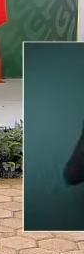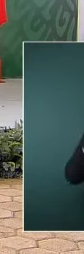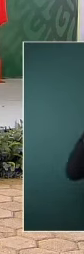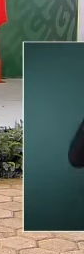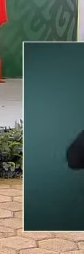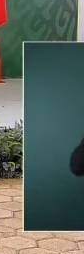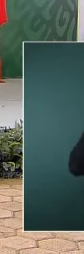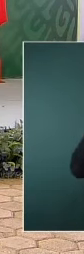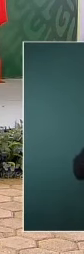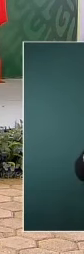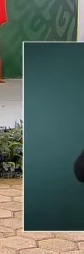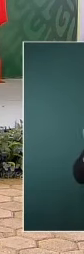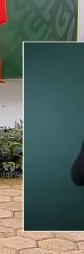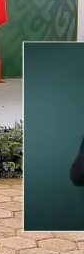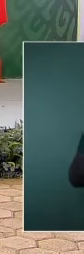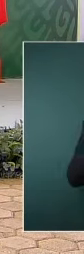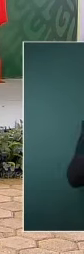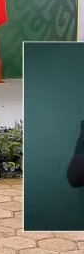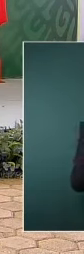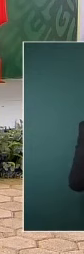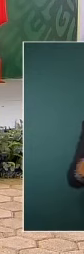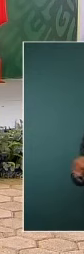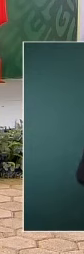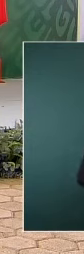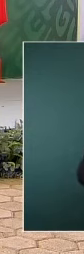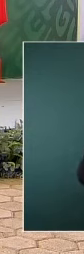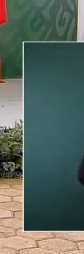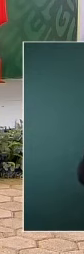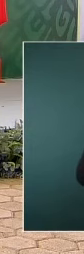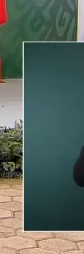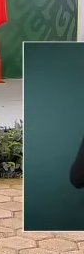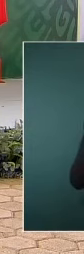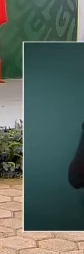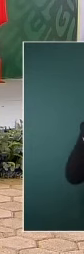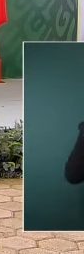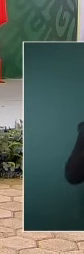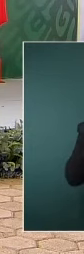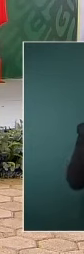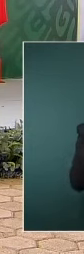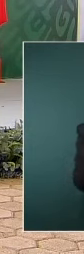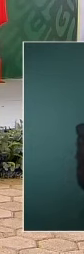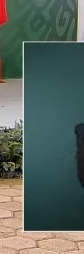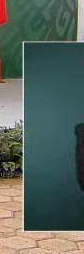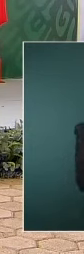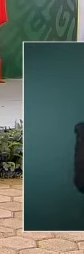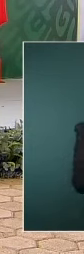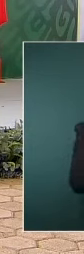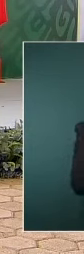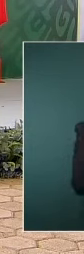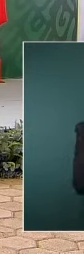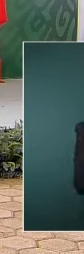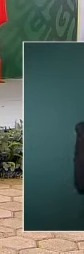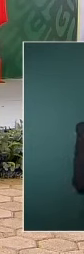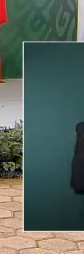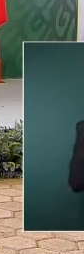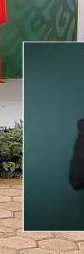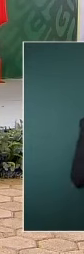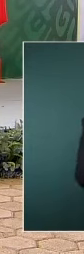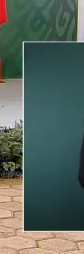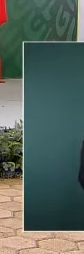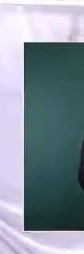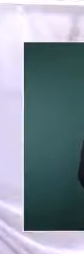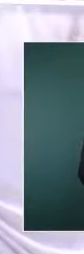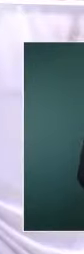operación era llevada a cabo por un hombre que fue asesinado hace 2 meses en Morelos. La Fiscalía Local apuntó que fue un